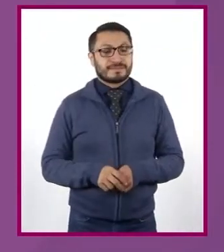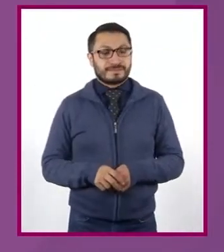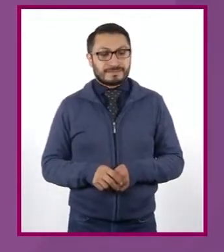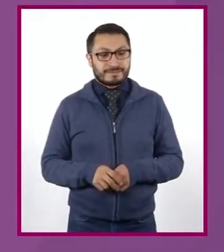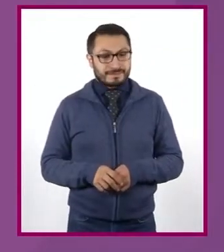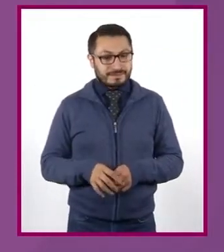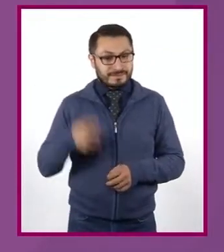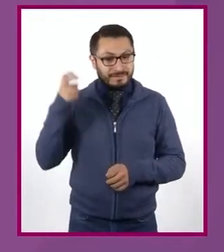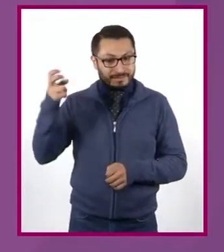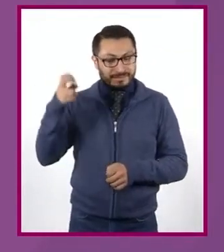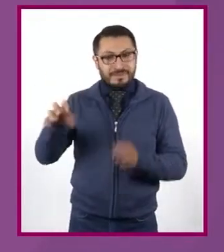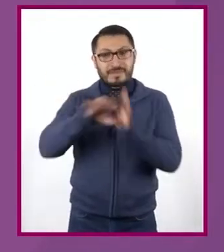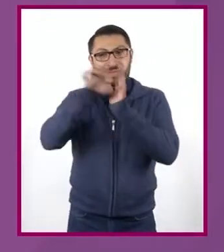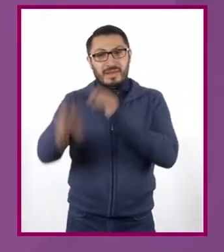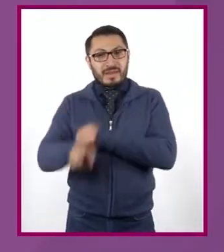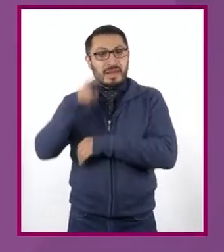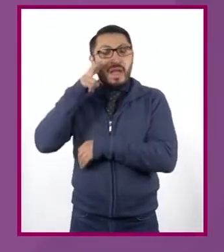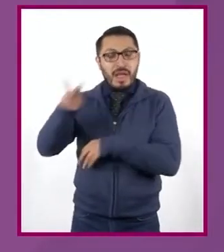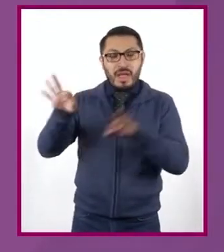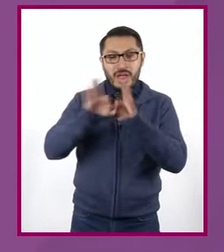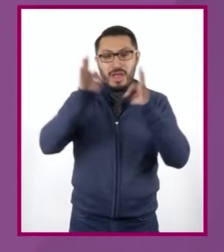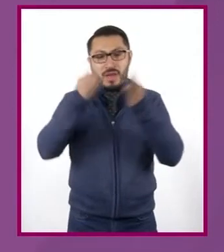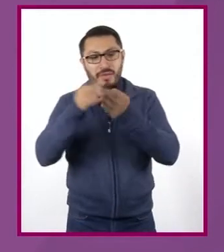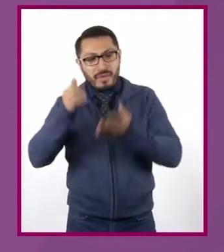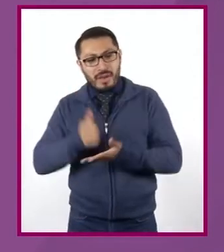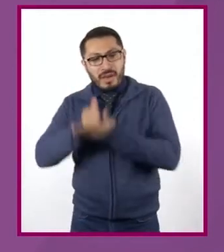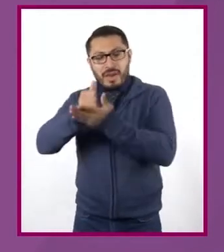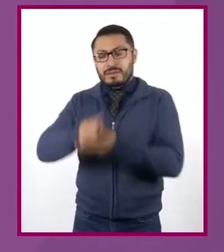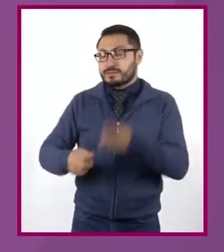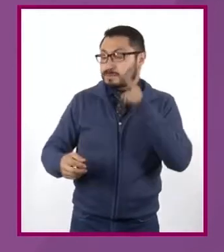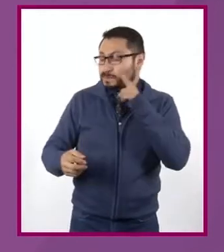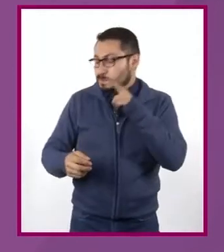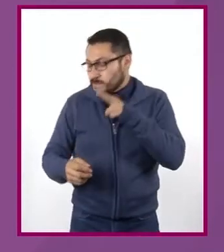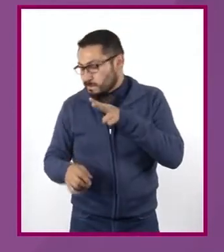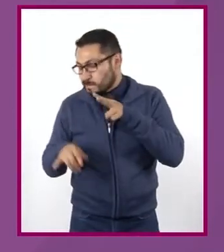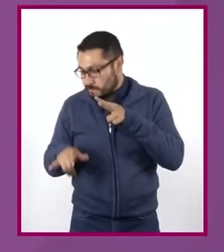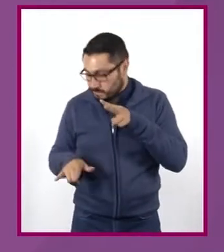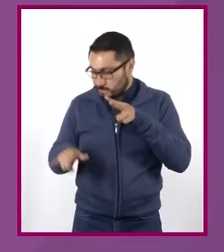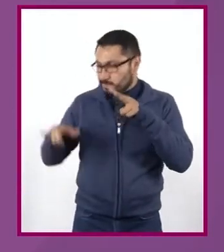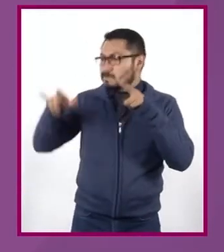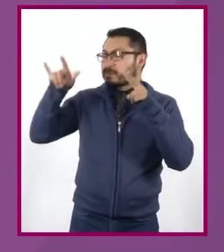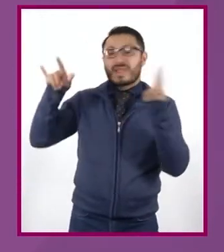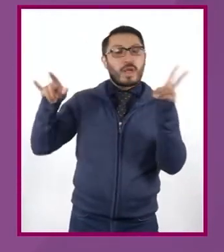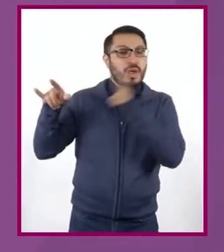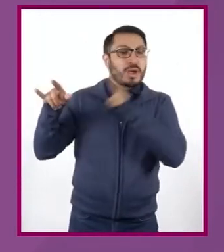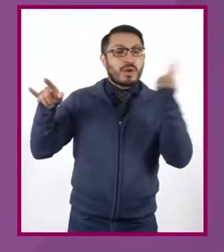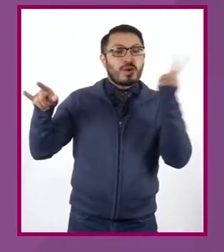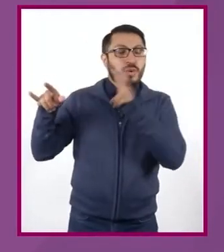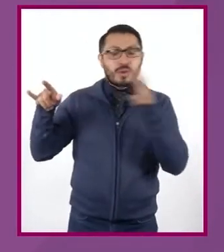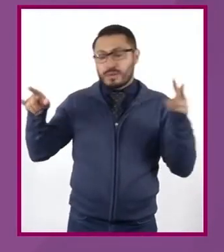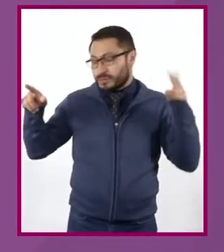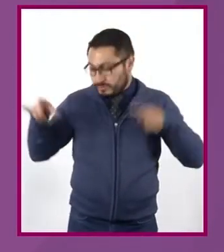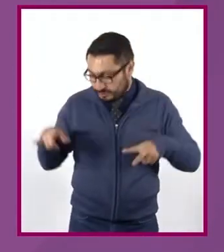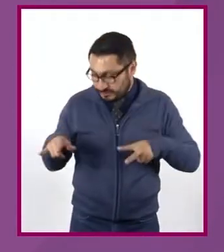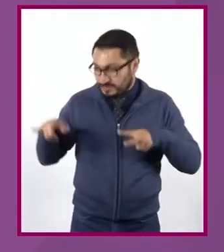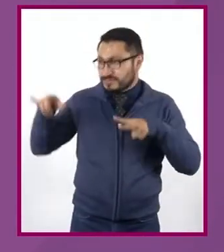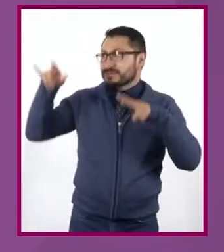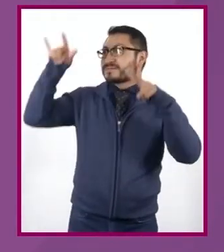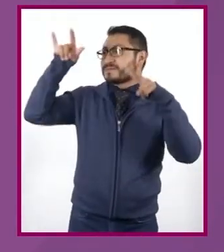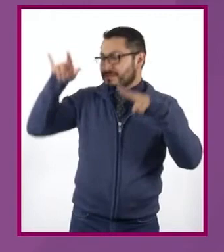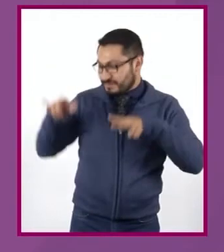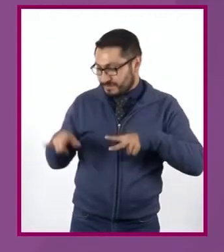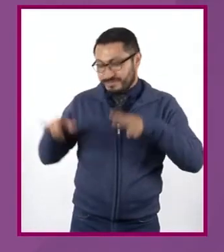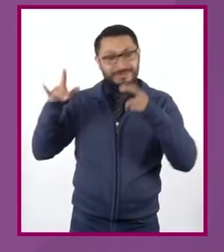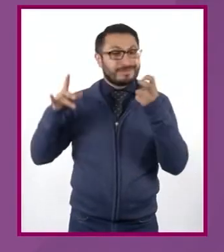En este ejemplo, vemos un modelo que nos ayuda a observar y analizar cómo el viento a cierta velocidad puede levantar un